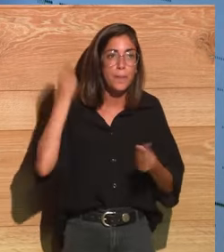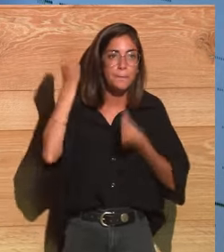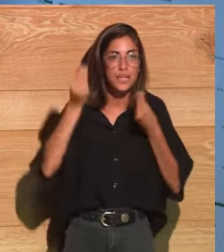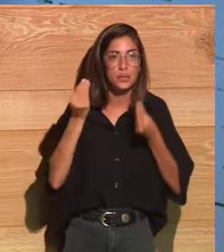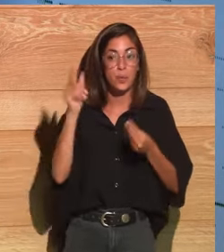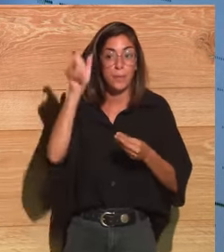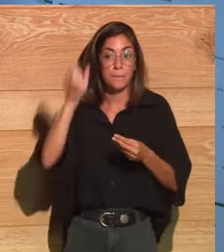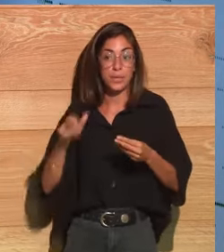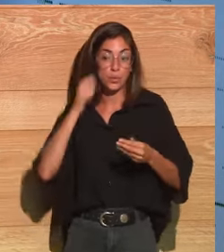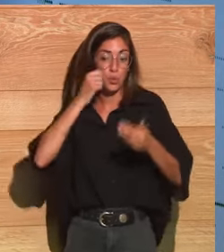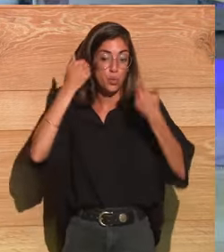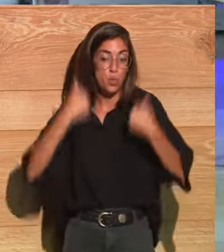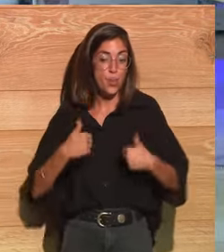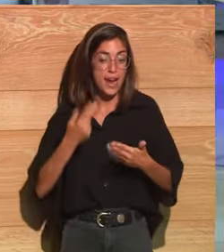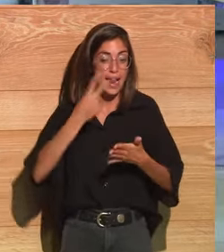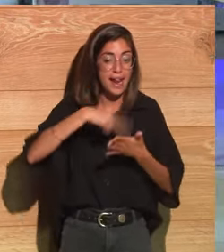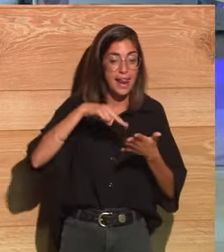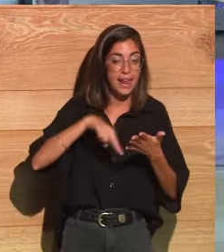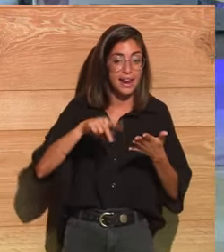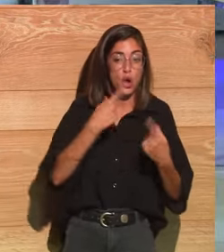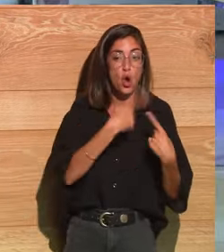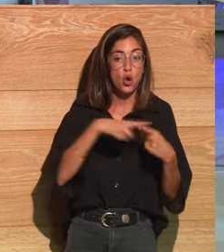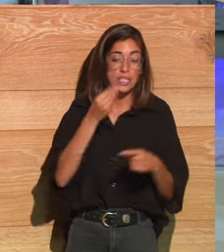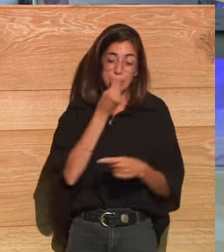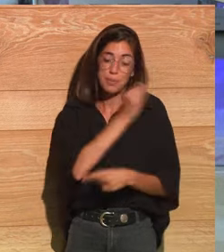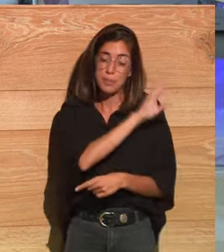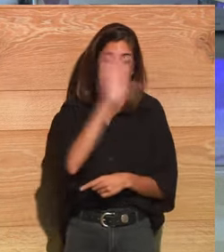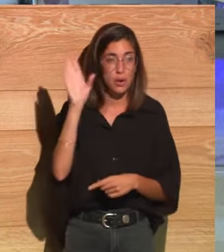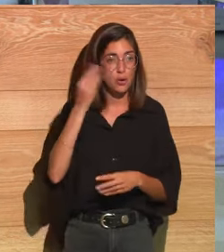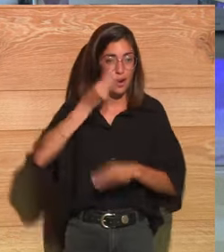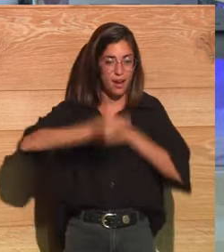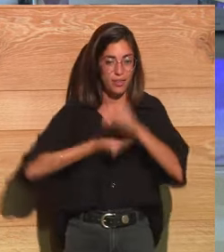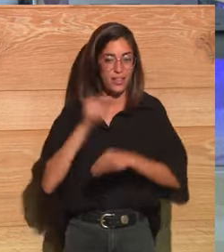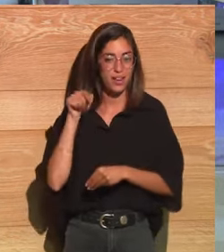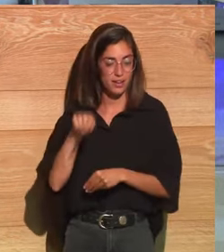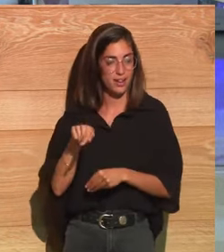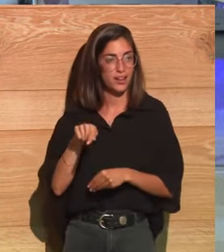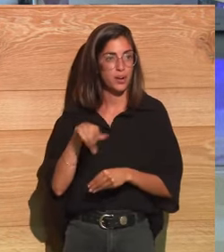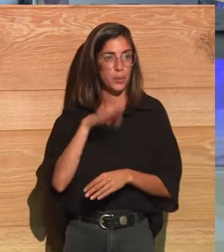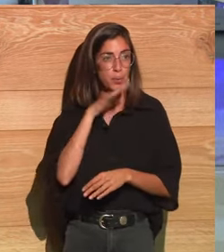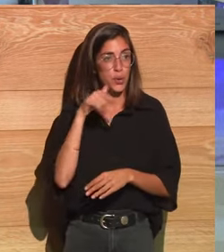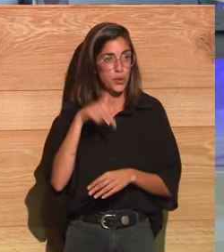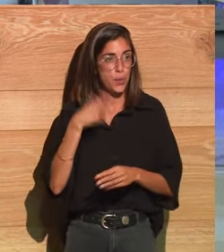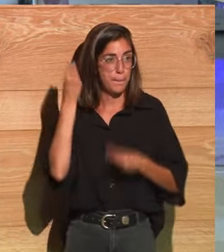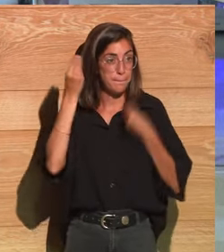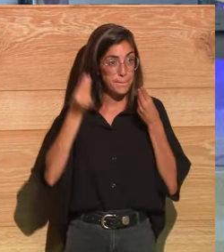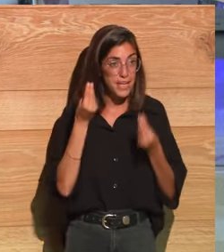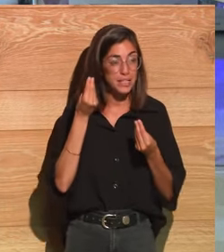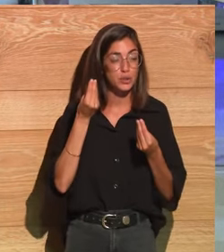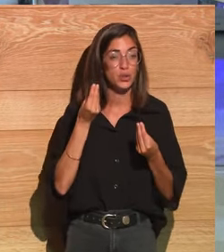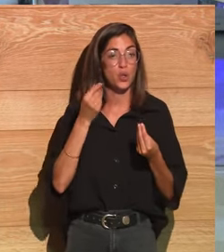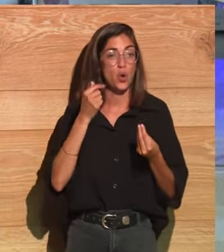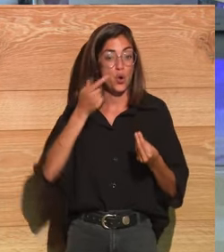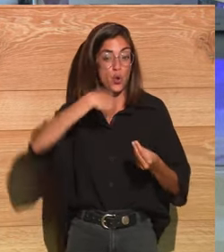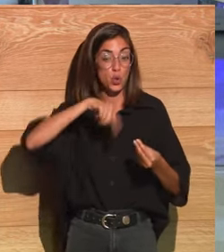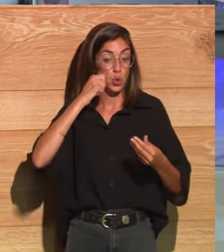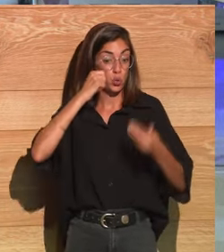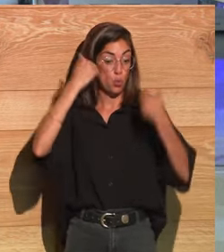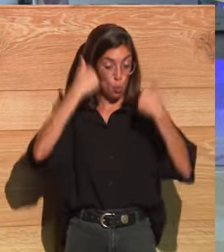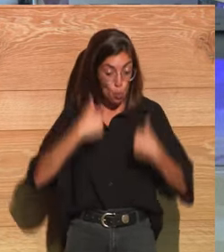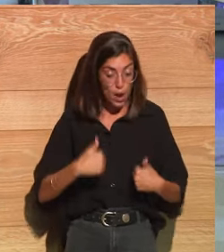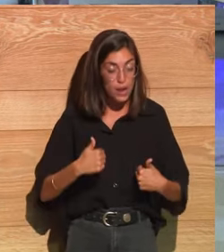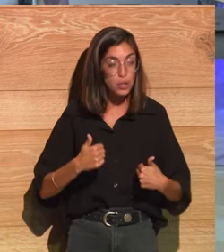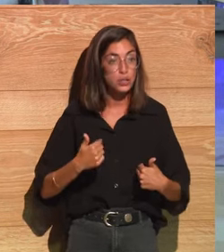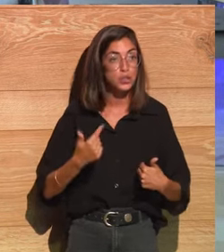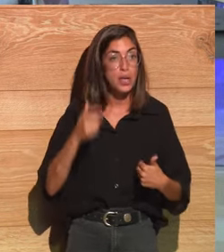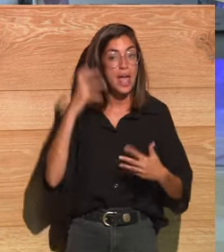leer. Porque leer es un atributo de nuestra especie. No hay ningún otro animal que lea. O sea, no hay